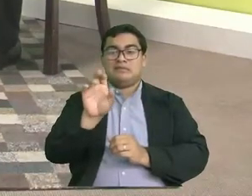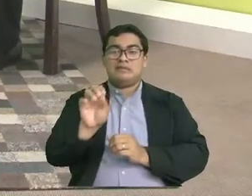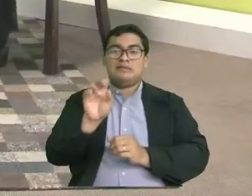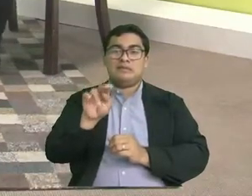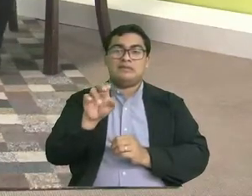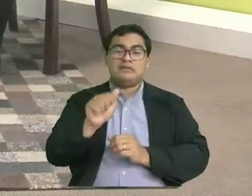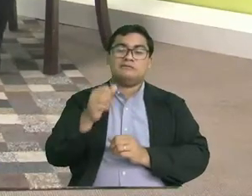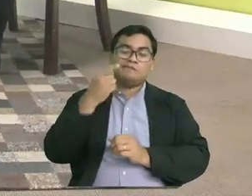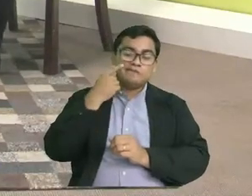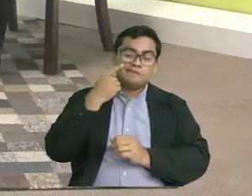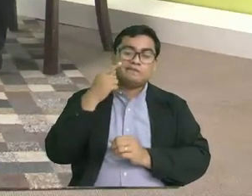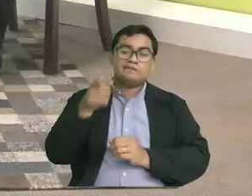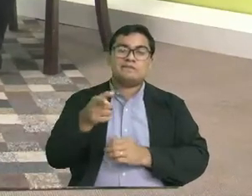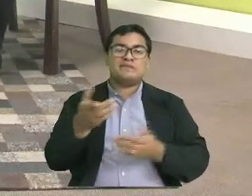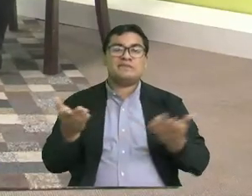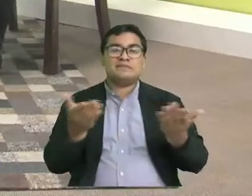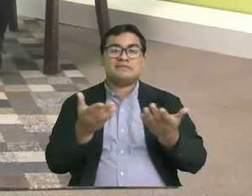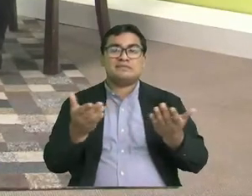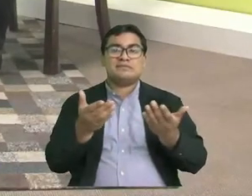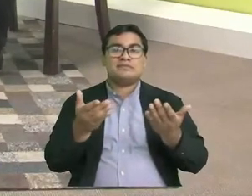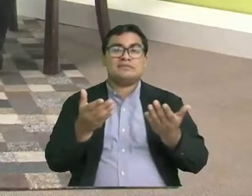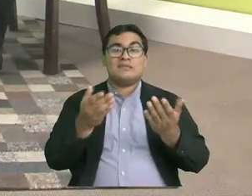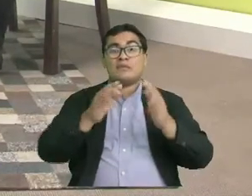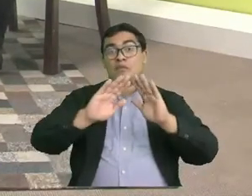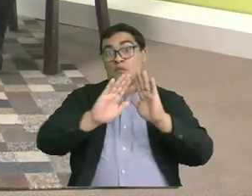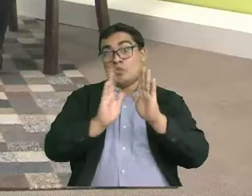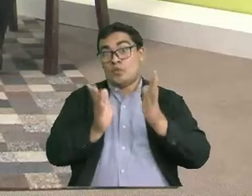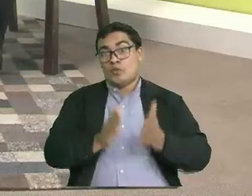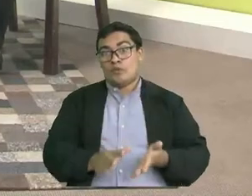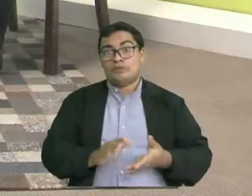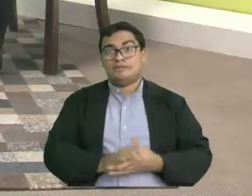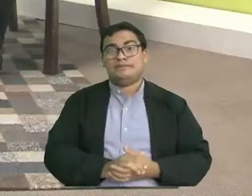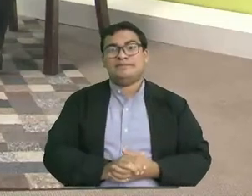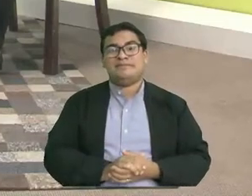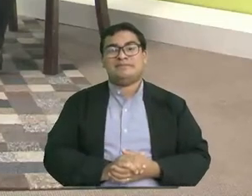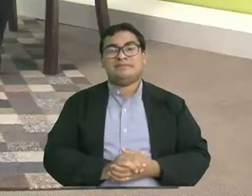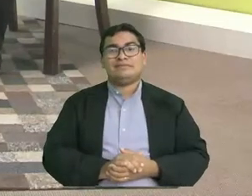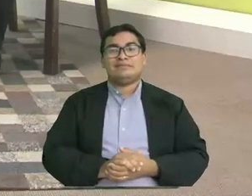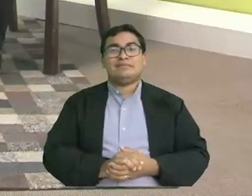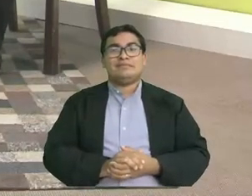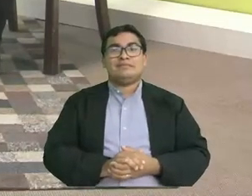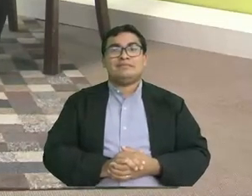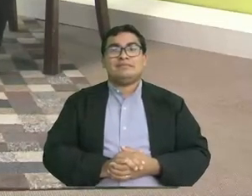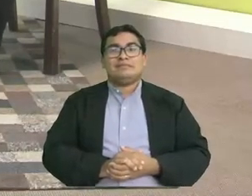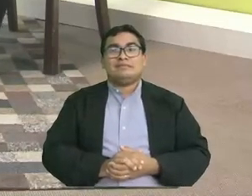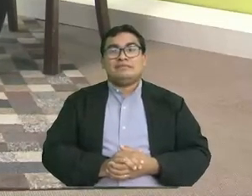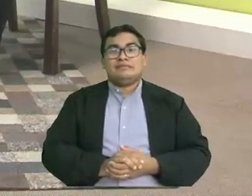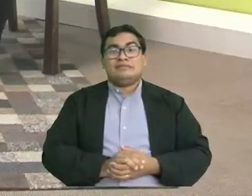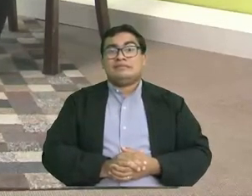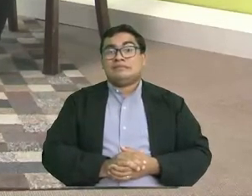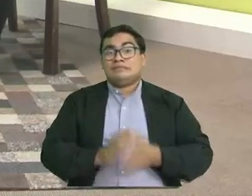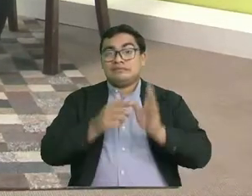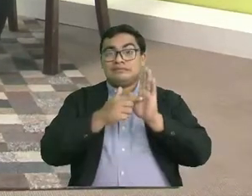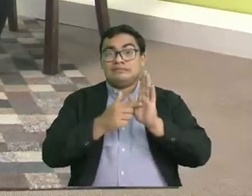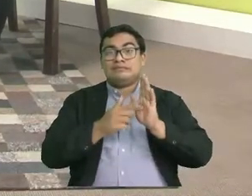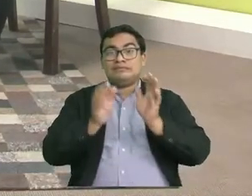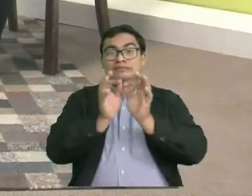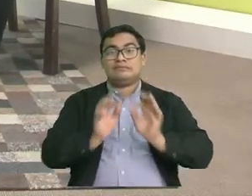empiezan a tratar es femenina, ¿verdad? Porque aquí hay una cosa